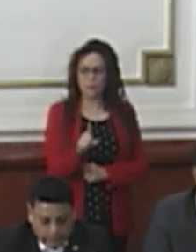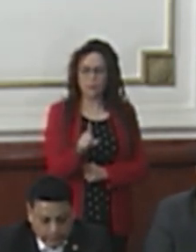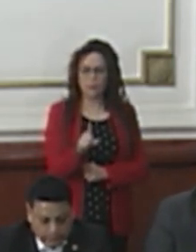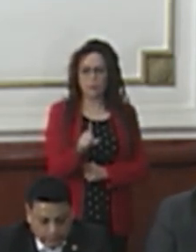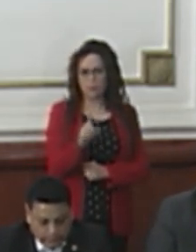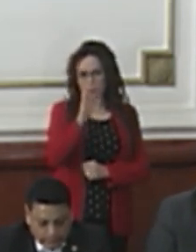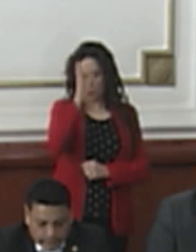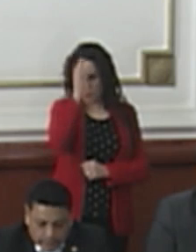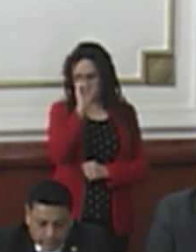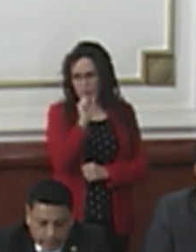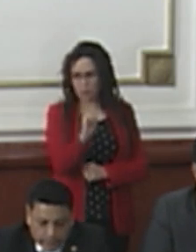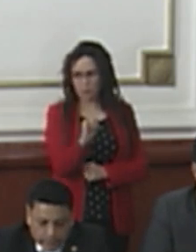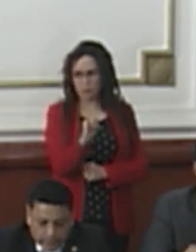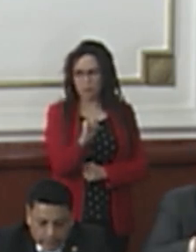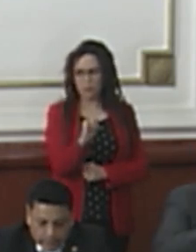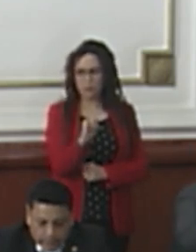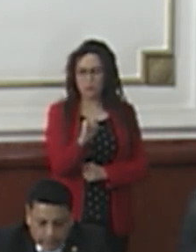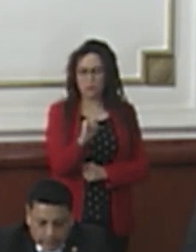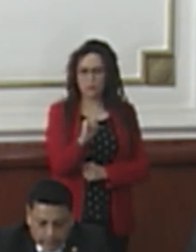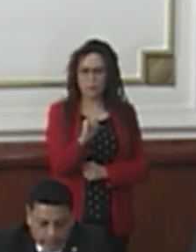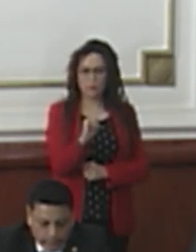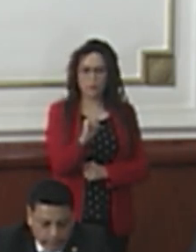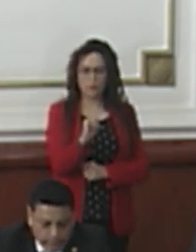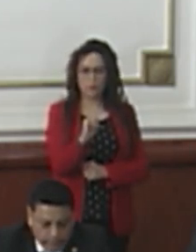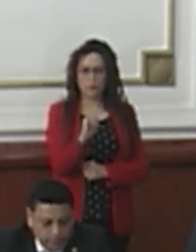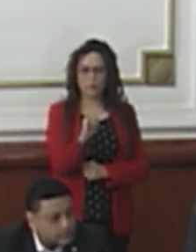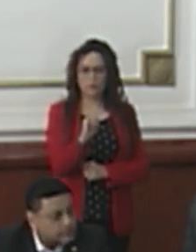Federico Chávez, a favor.